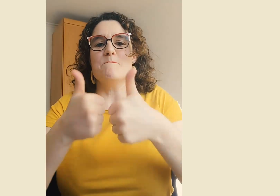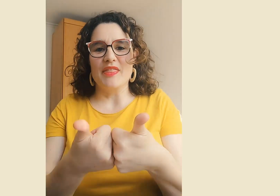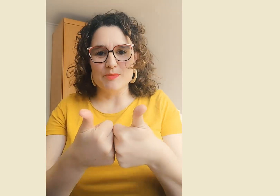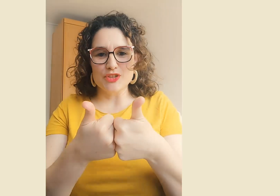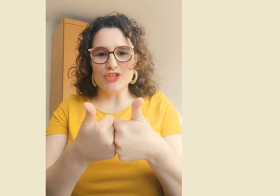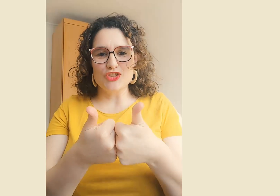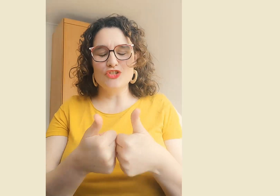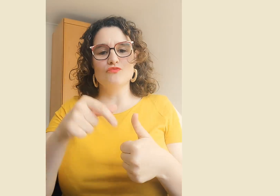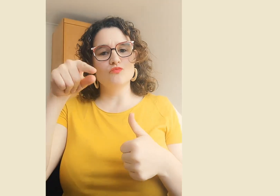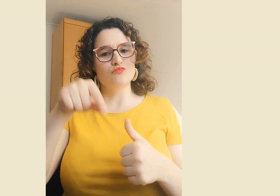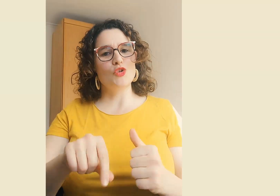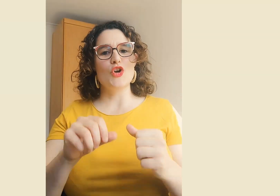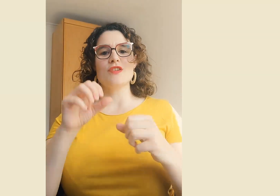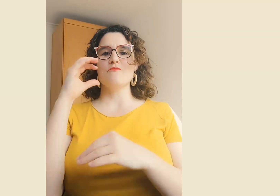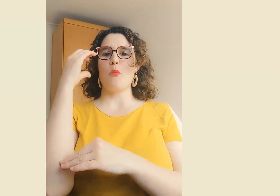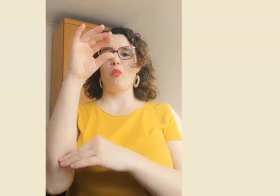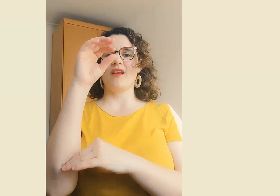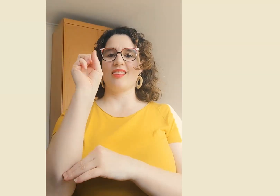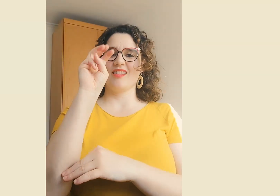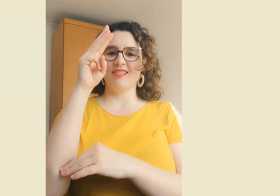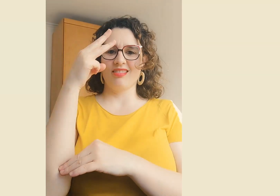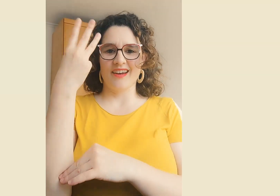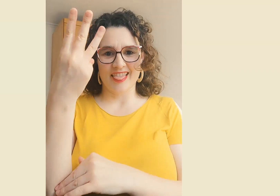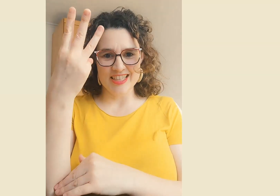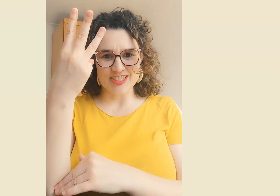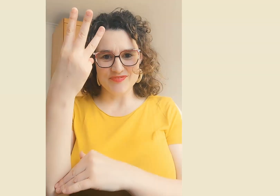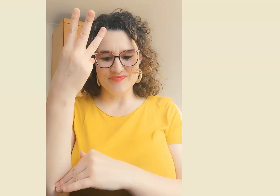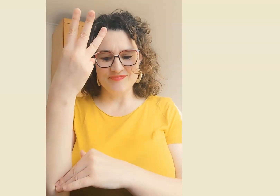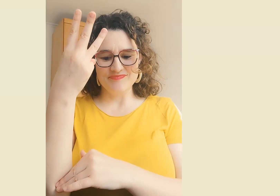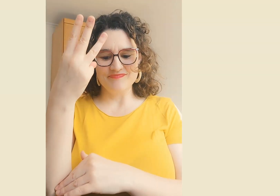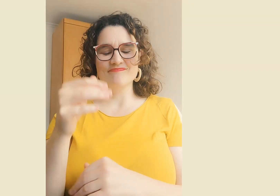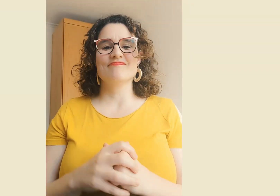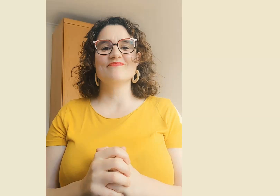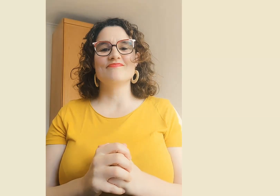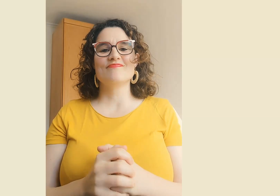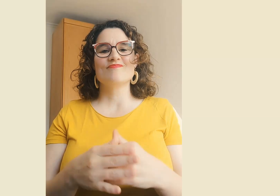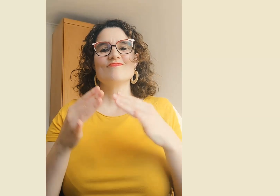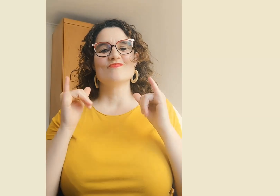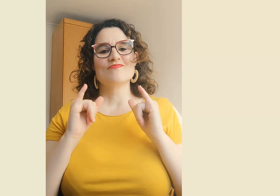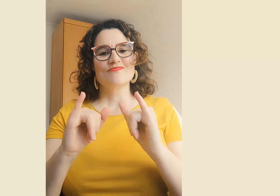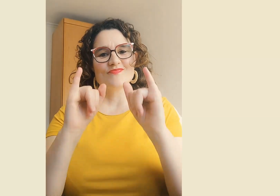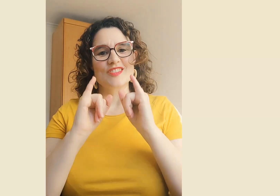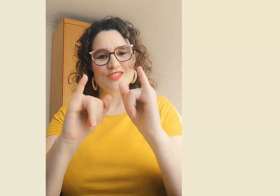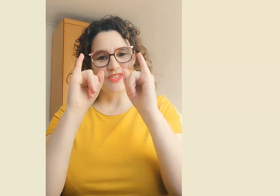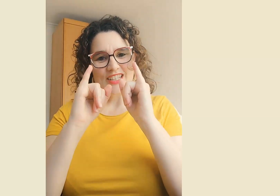Sin más, damos paso a la tercera intervención de hoy.